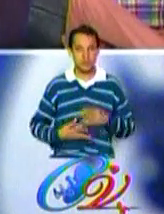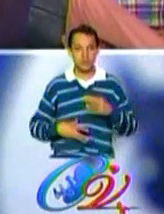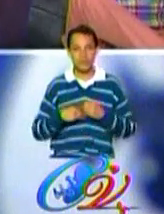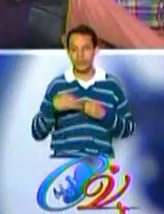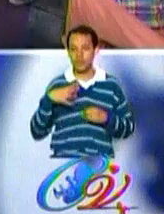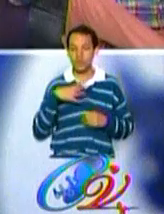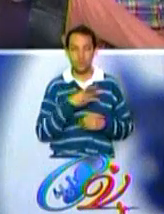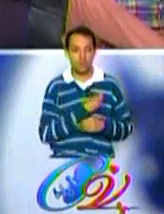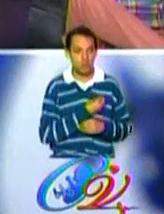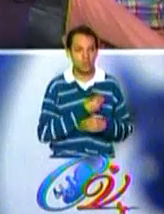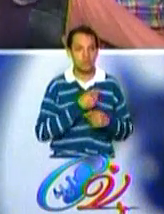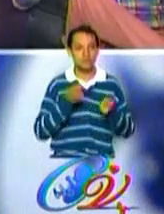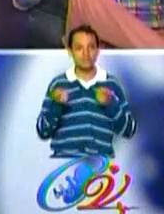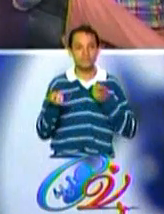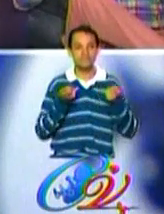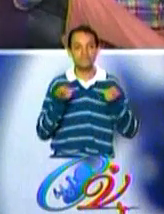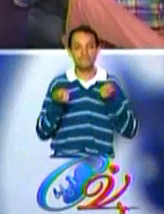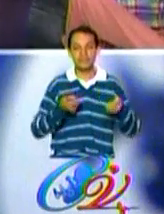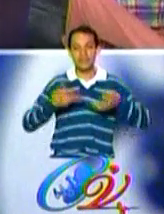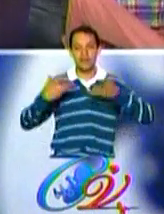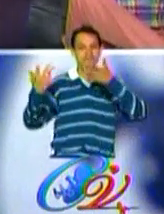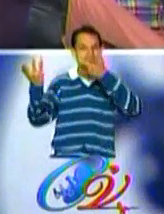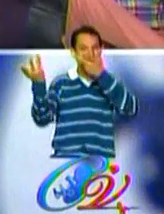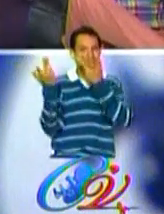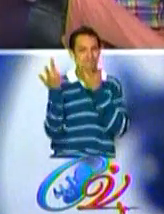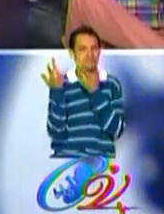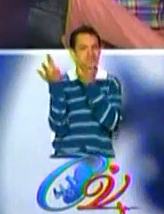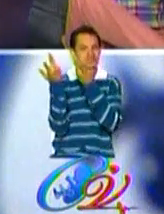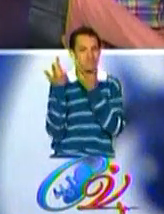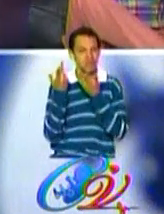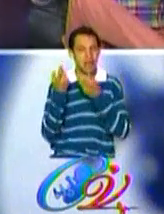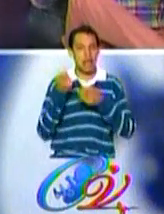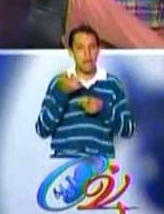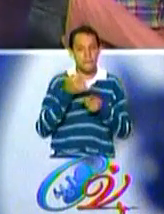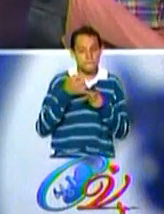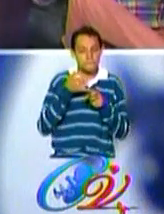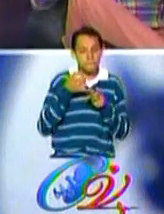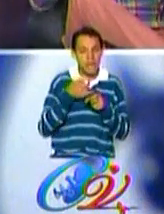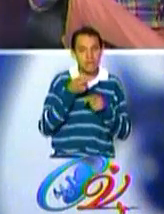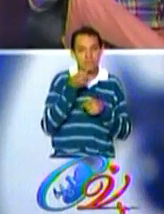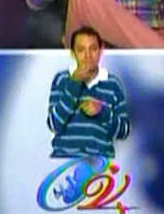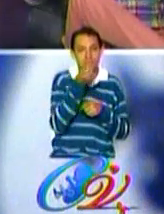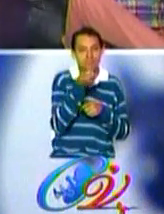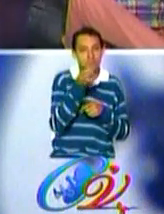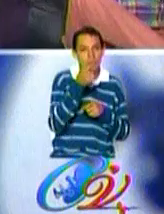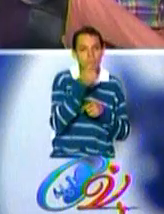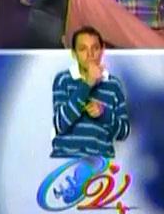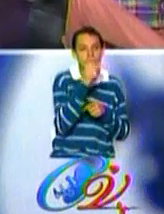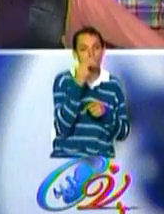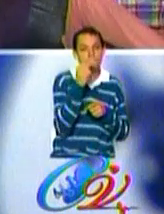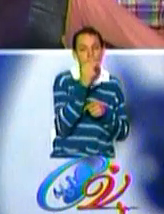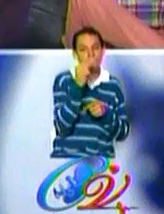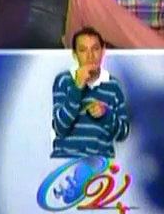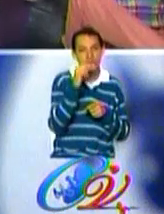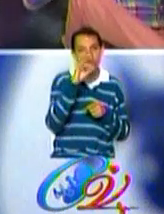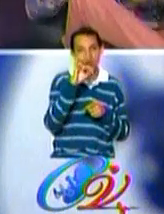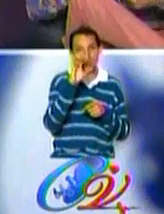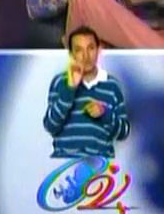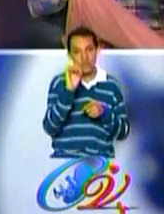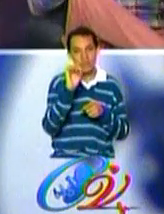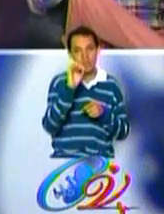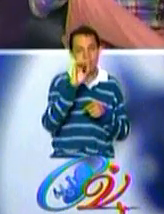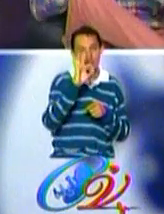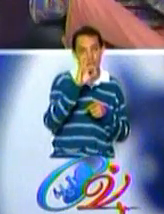médicos del mundo nos han enseñado que una célula tiene menos 80 milivoltios. ¿Qué es eso?